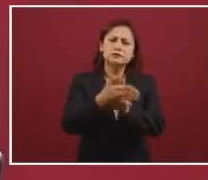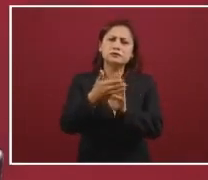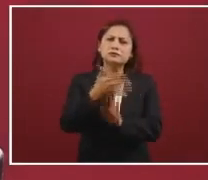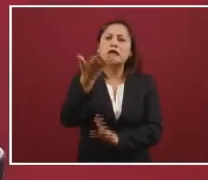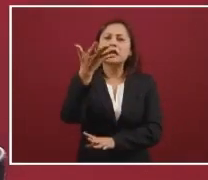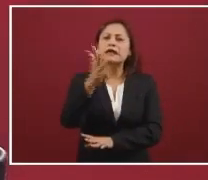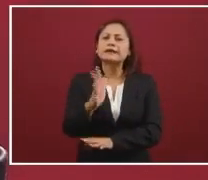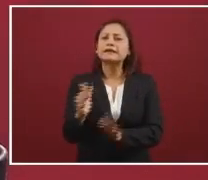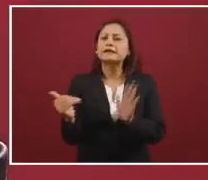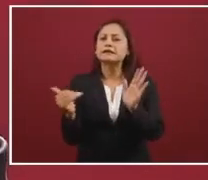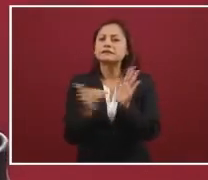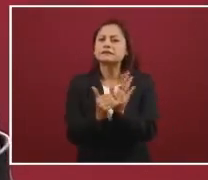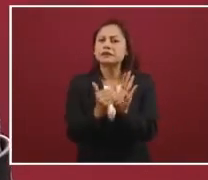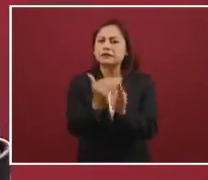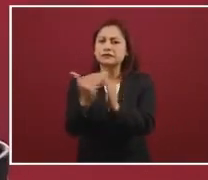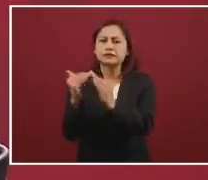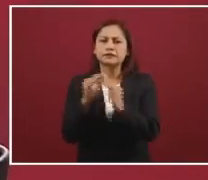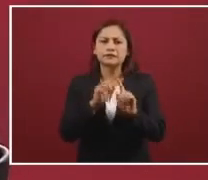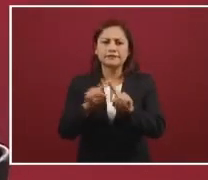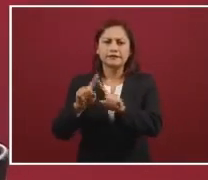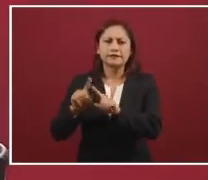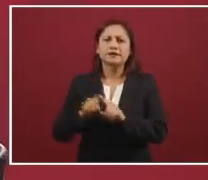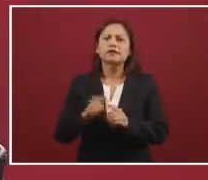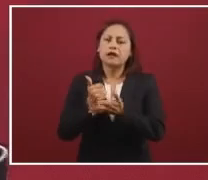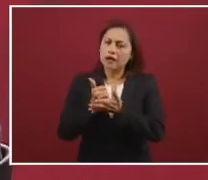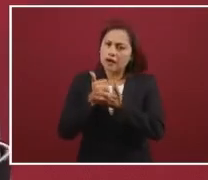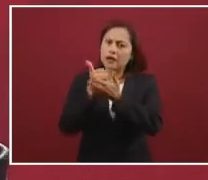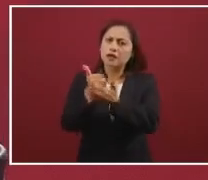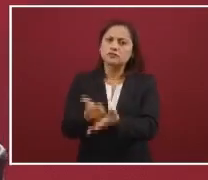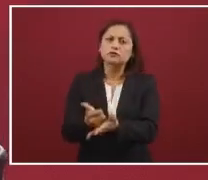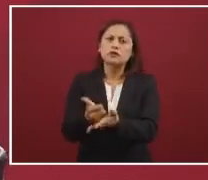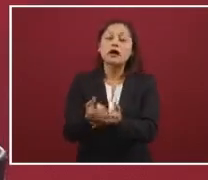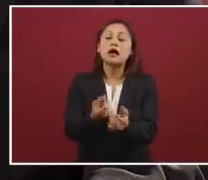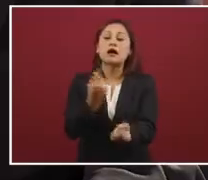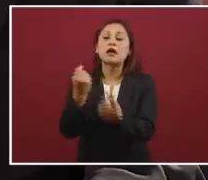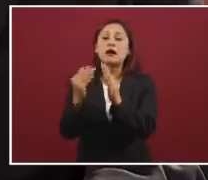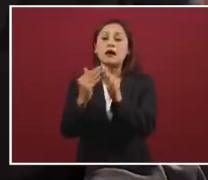reconstruidas en sismos, por los sismos,